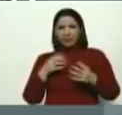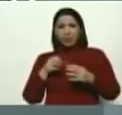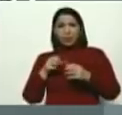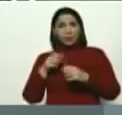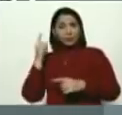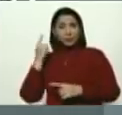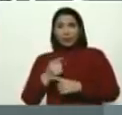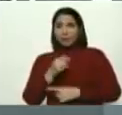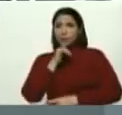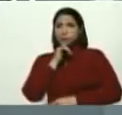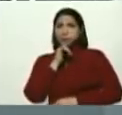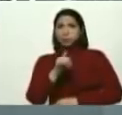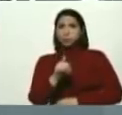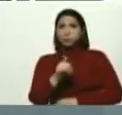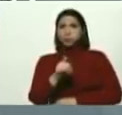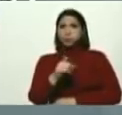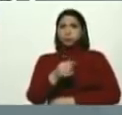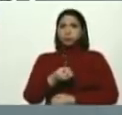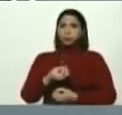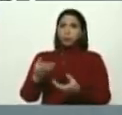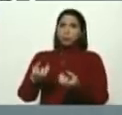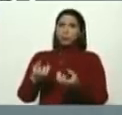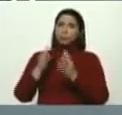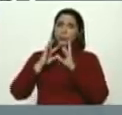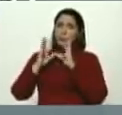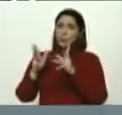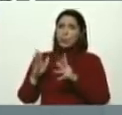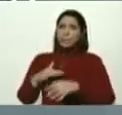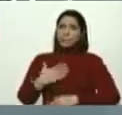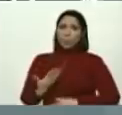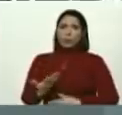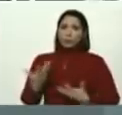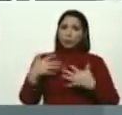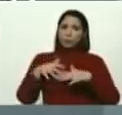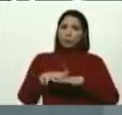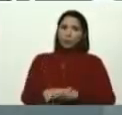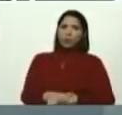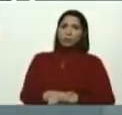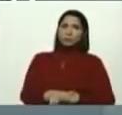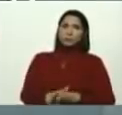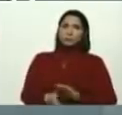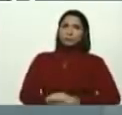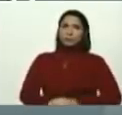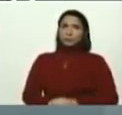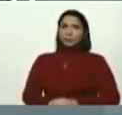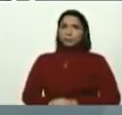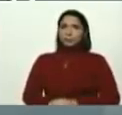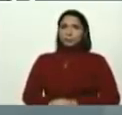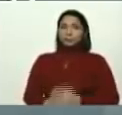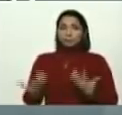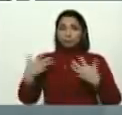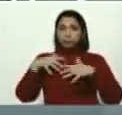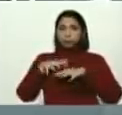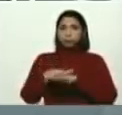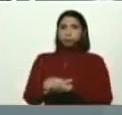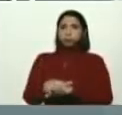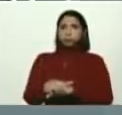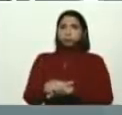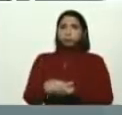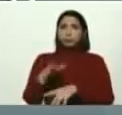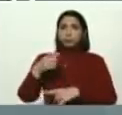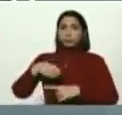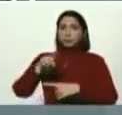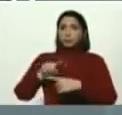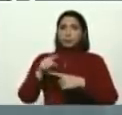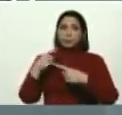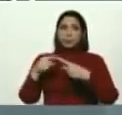difundiéndolo, dándolo a conocer para poder combinar. Es una combinación de prioridades